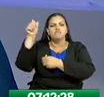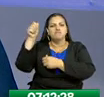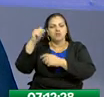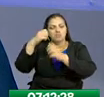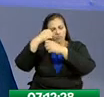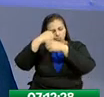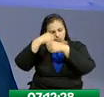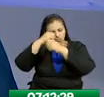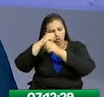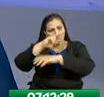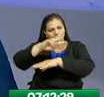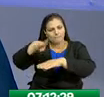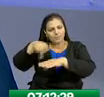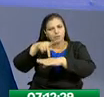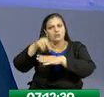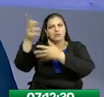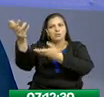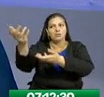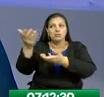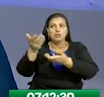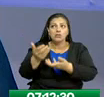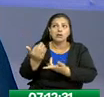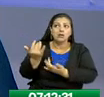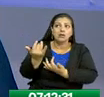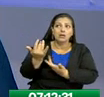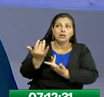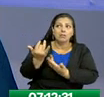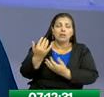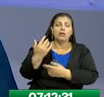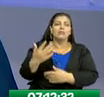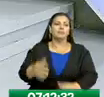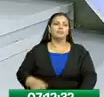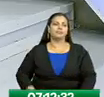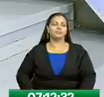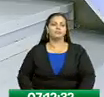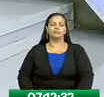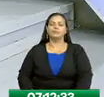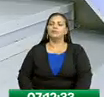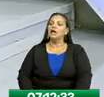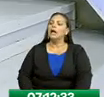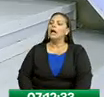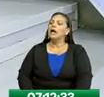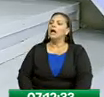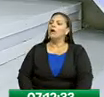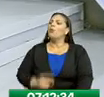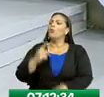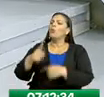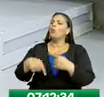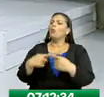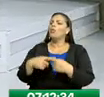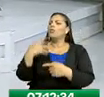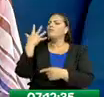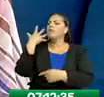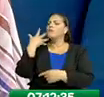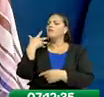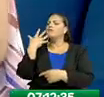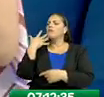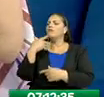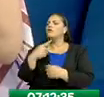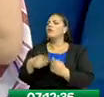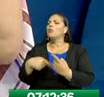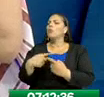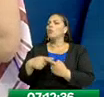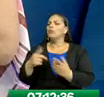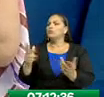más, entonces estamos a la espera de que sea atendida nuestro requerimiento. Es decir, que no hay una fecha exacta de cuándo podríamos conocer